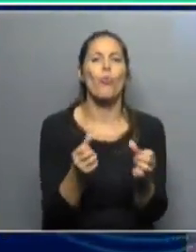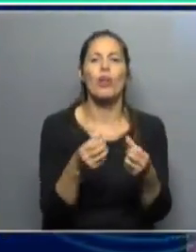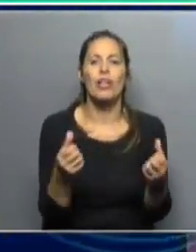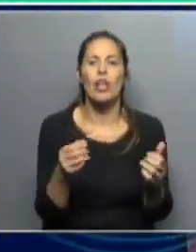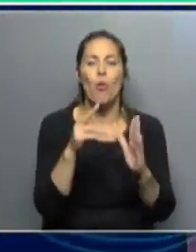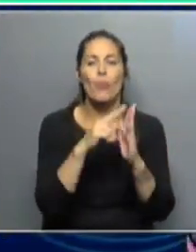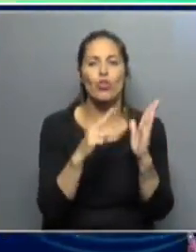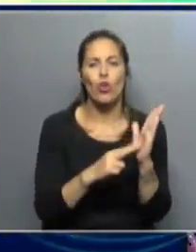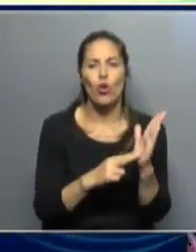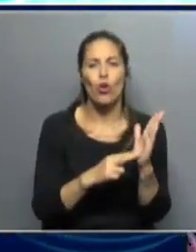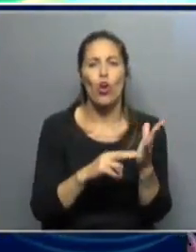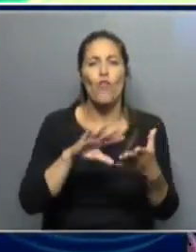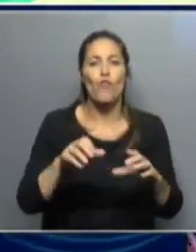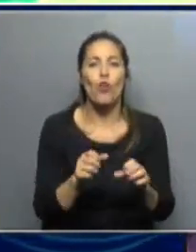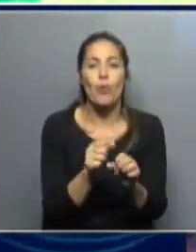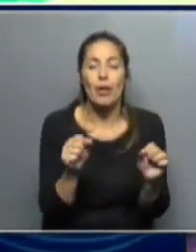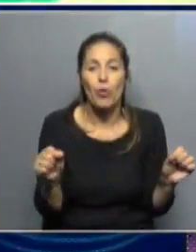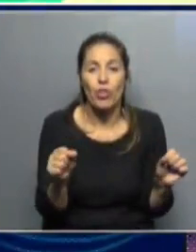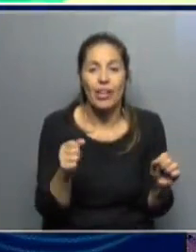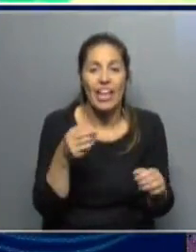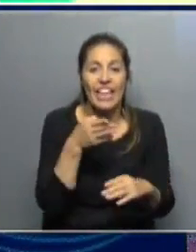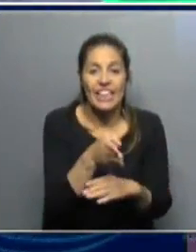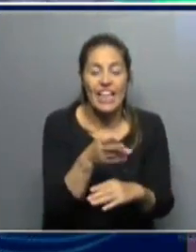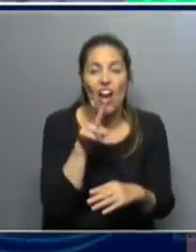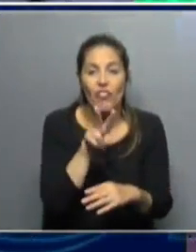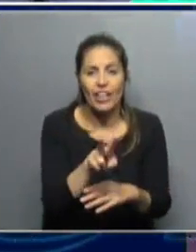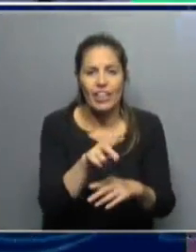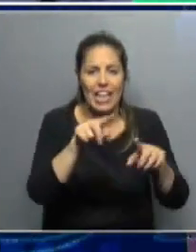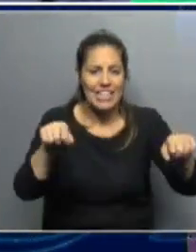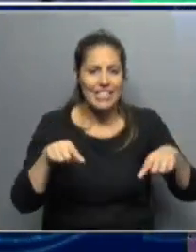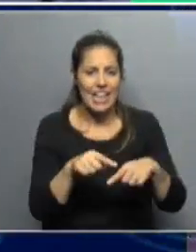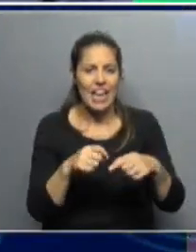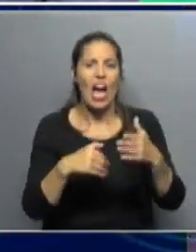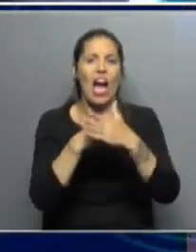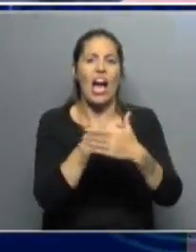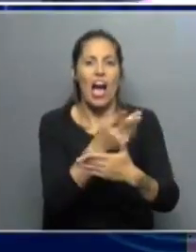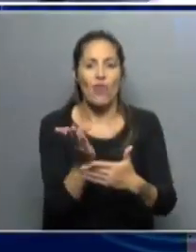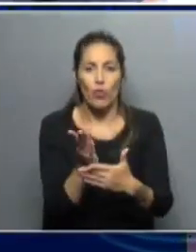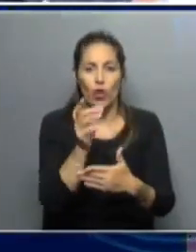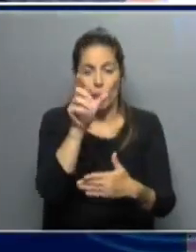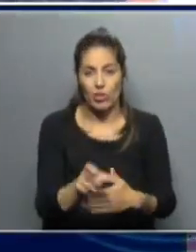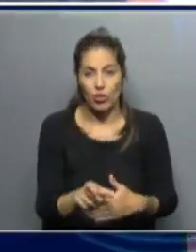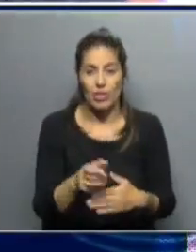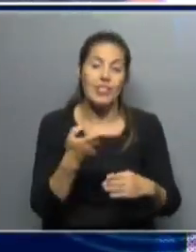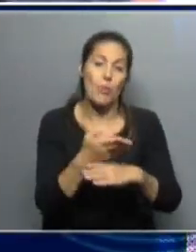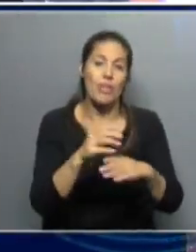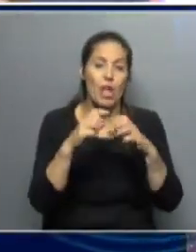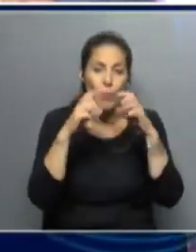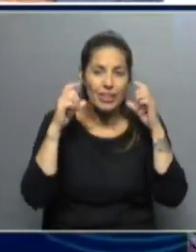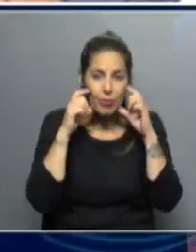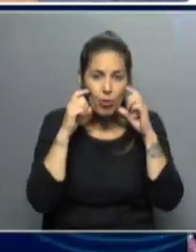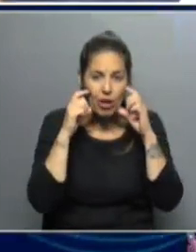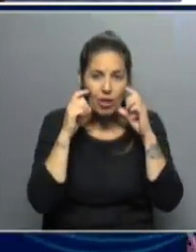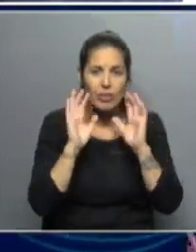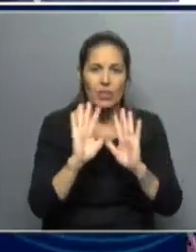y el método para poder ser uno de los espectadores de esta función? La sala tiene aforo y, bueno, se solicita el tapabocas, por supuesto, bien. Y no, nada más.